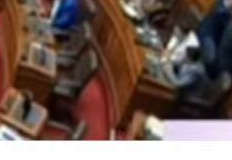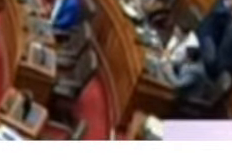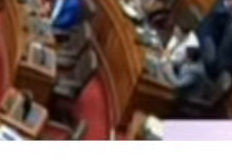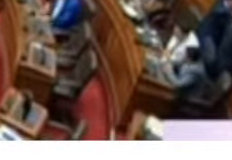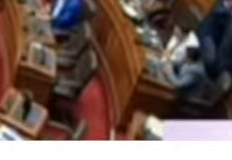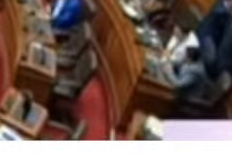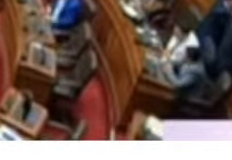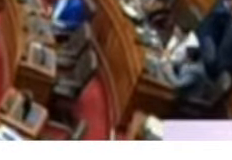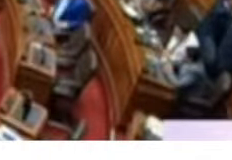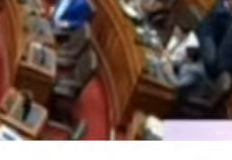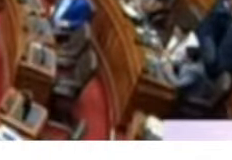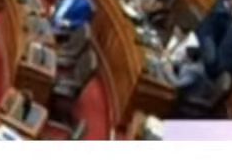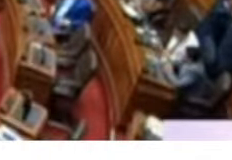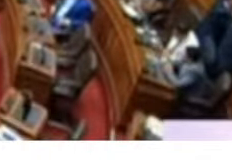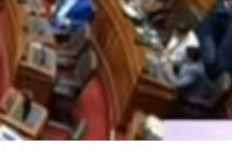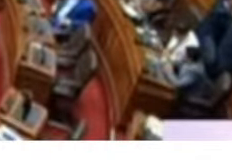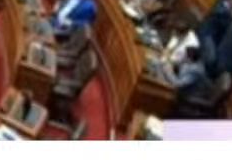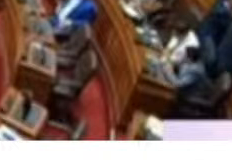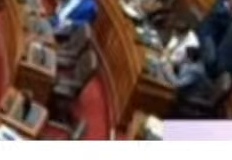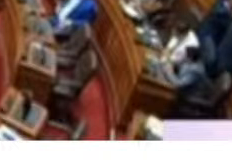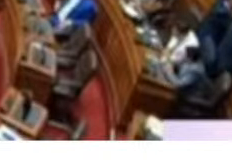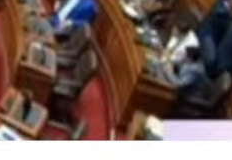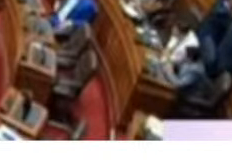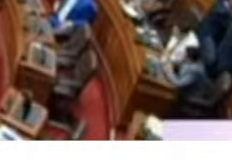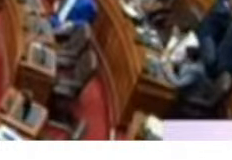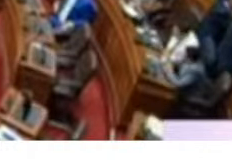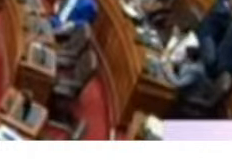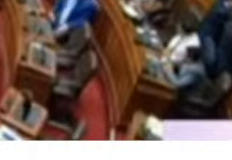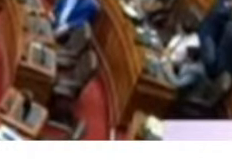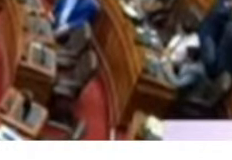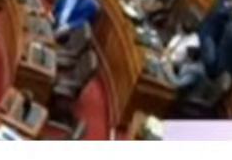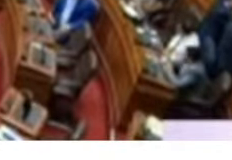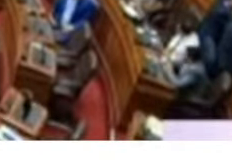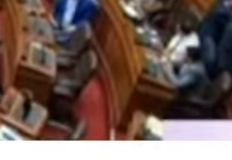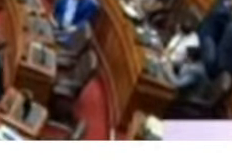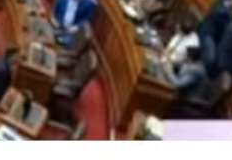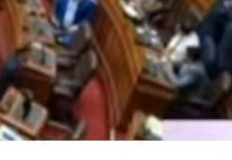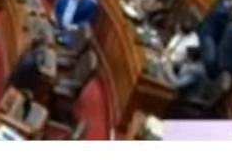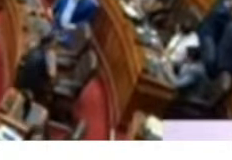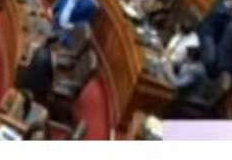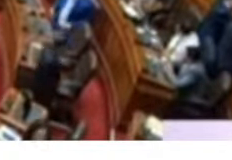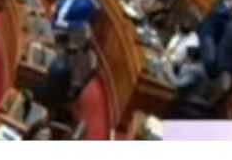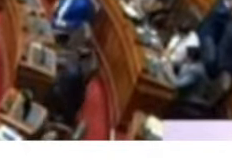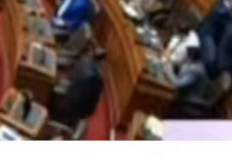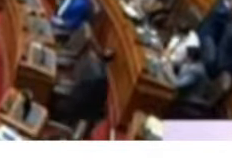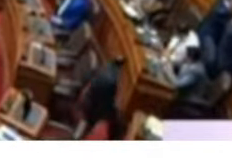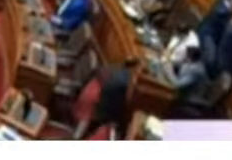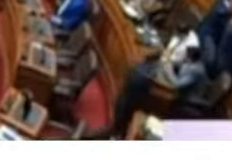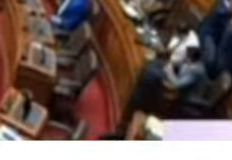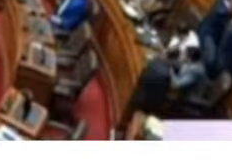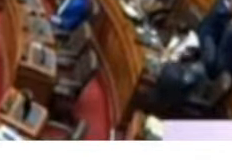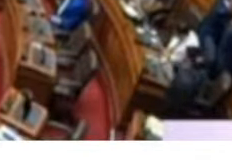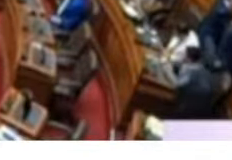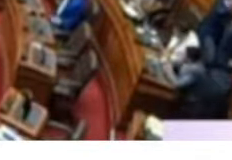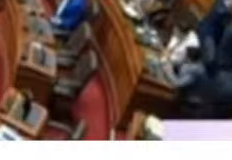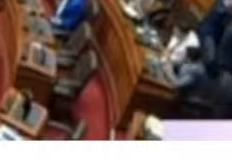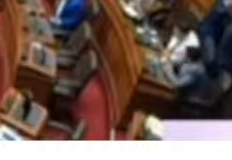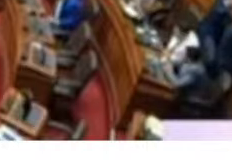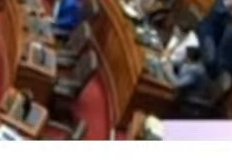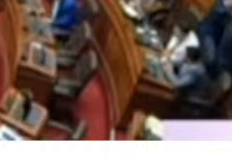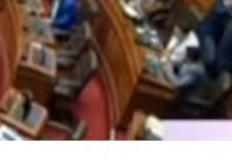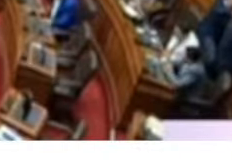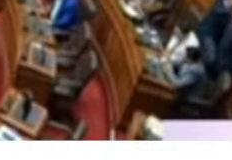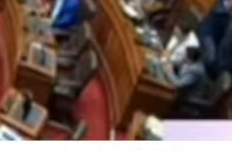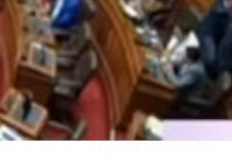de Economía Alex Contreras para poder sustentar los proyectos de ley de presupuesto, de endeudamiento y